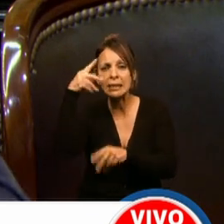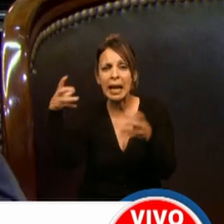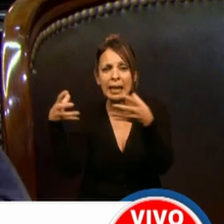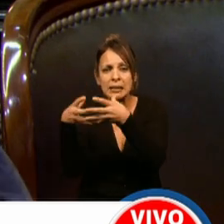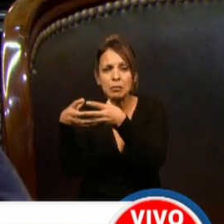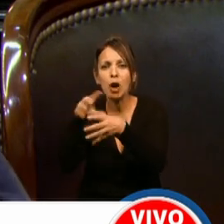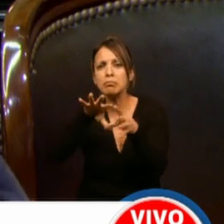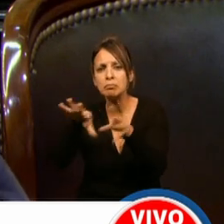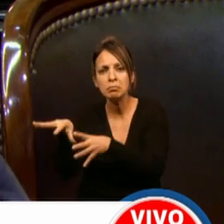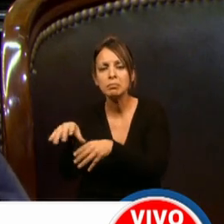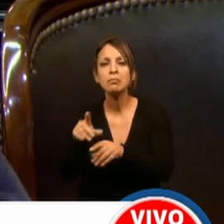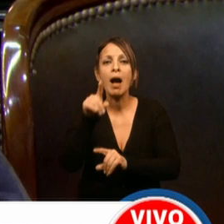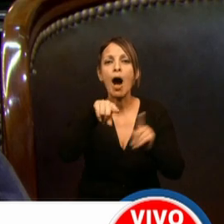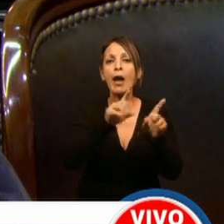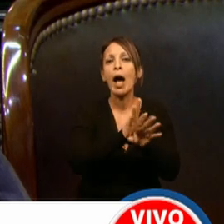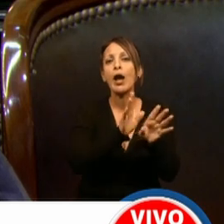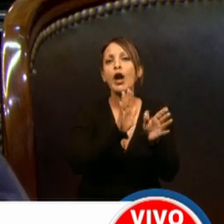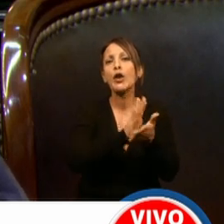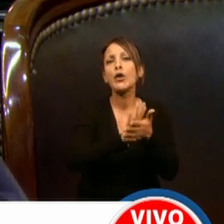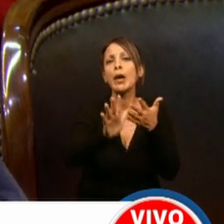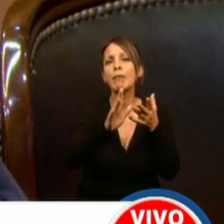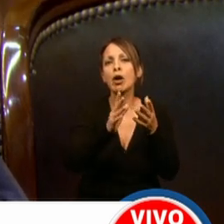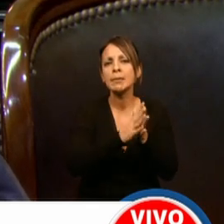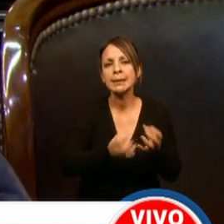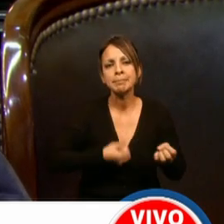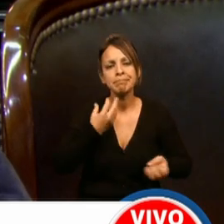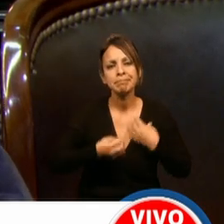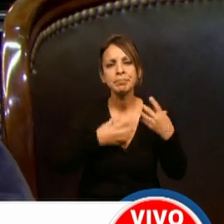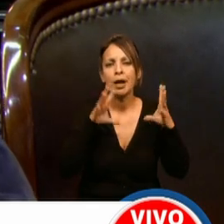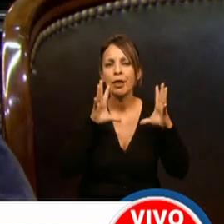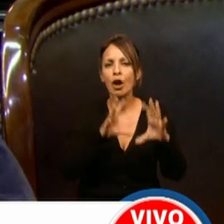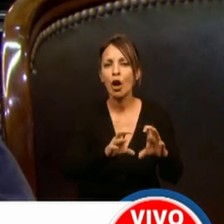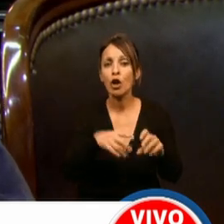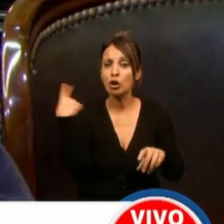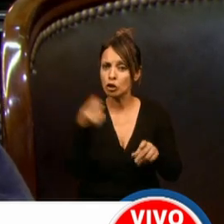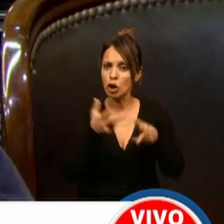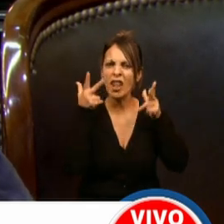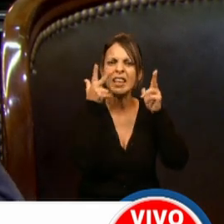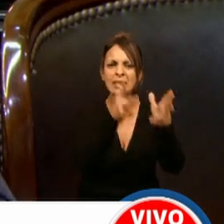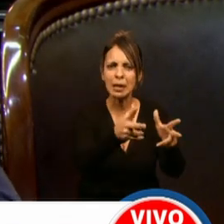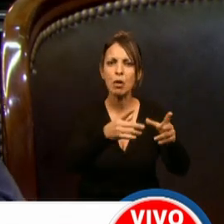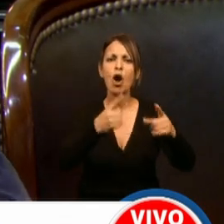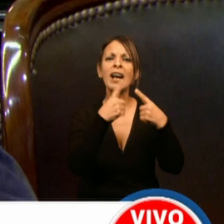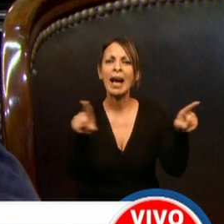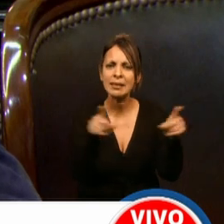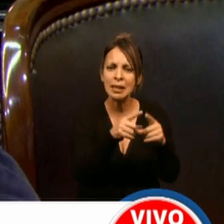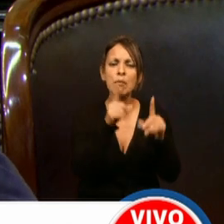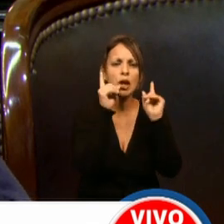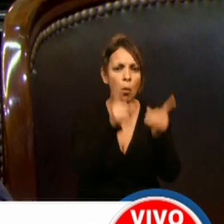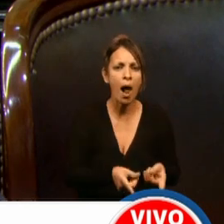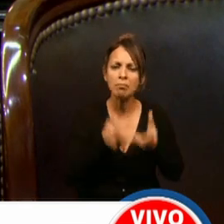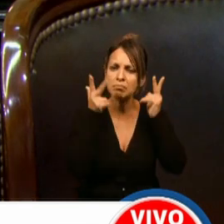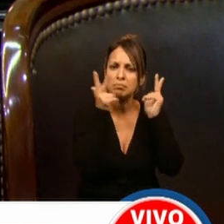son los nuevos profetas del odio los refutadores leyendas les decimos les cantamos que a pesar de la